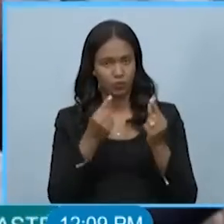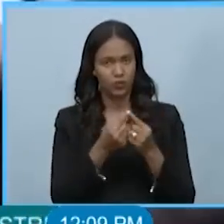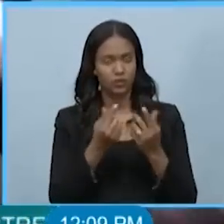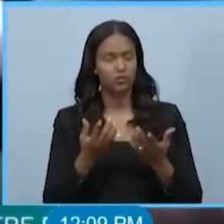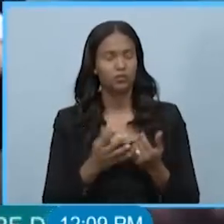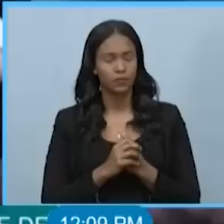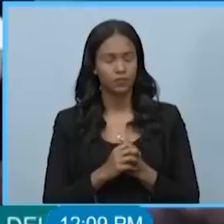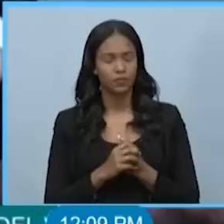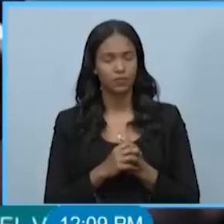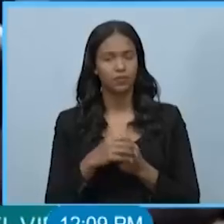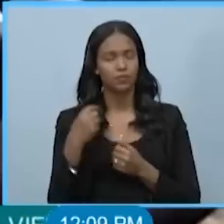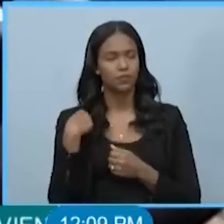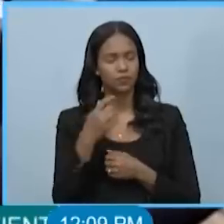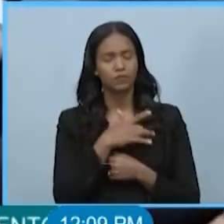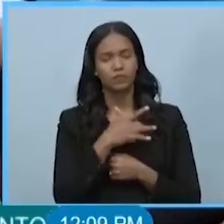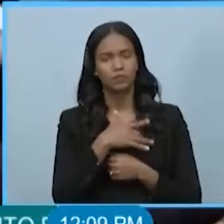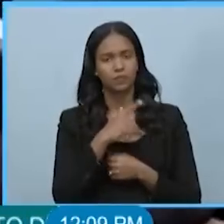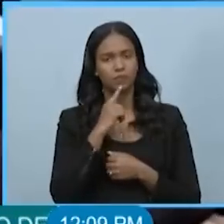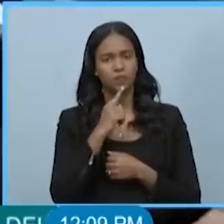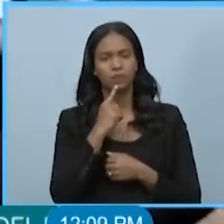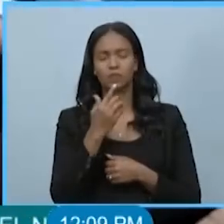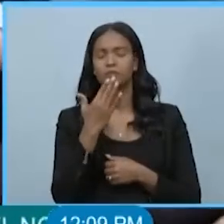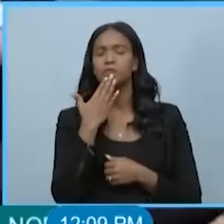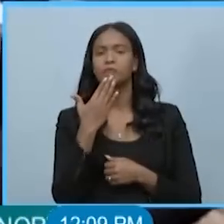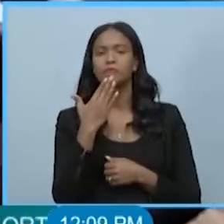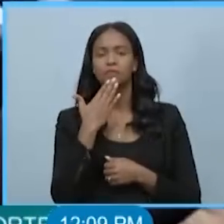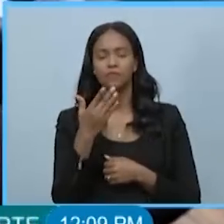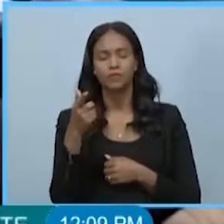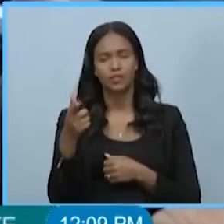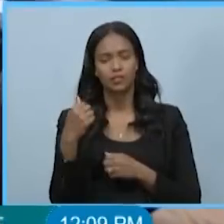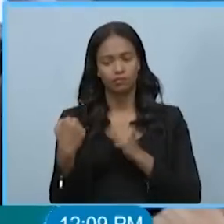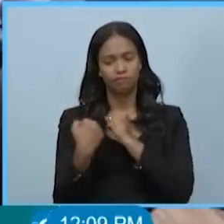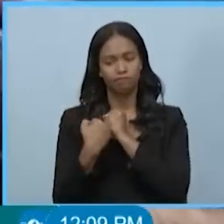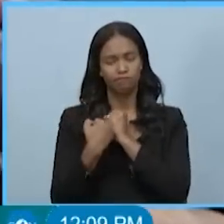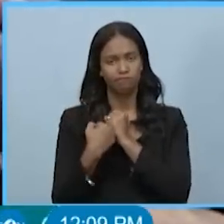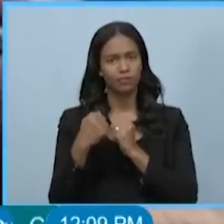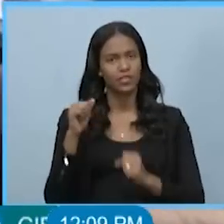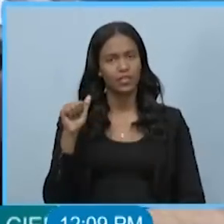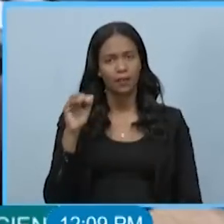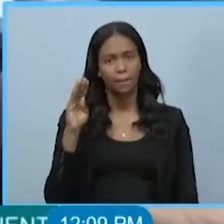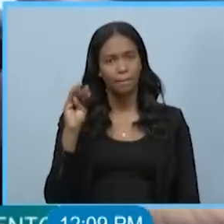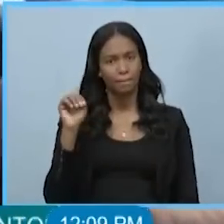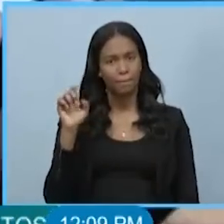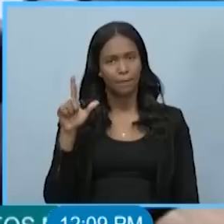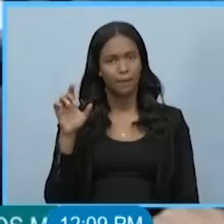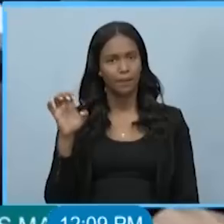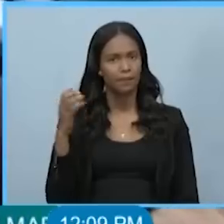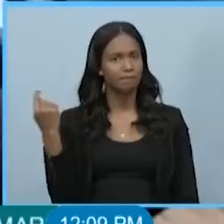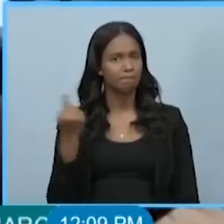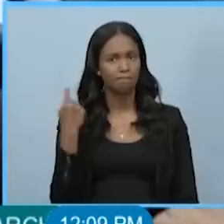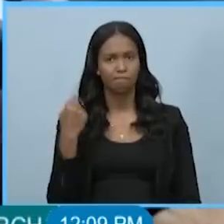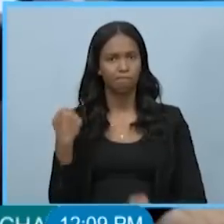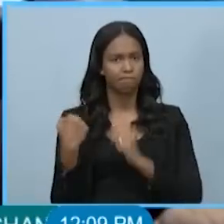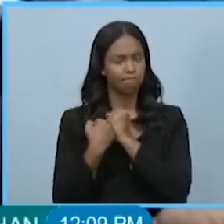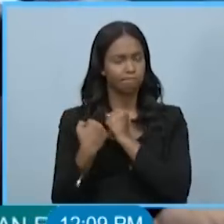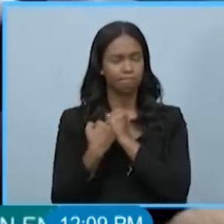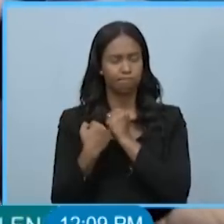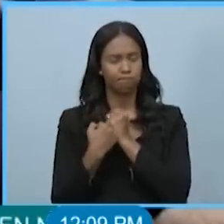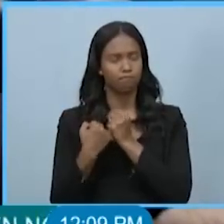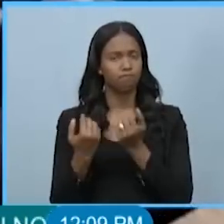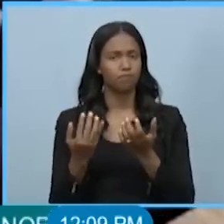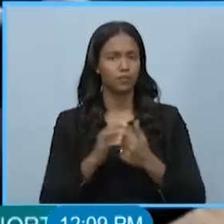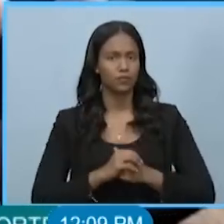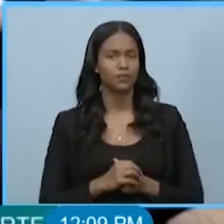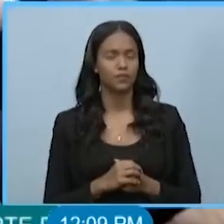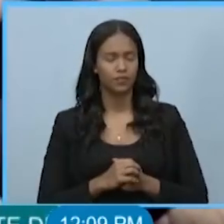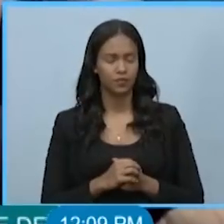vivió eternamente agradecido del apoyo que Amable nos dio a nosotros. Incluso muchas delegaciones de diferentes